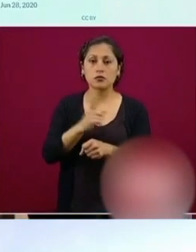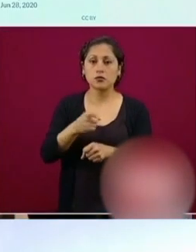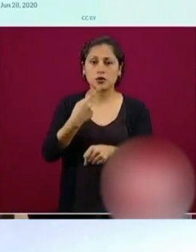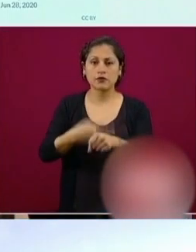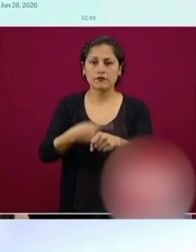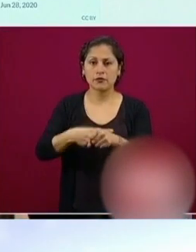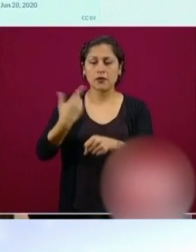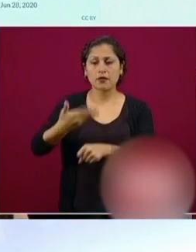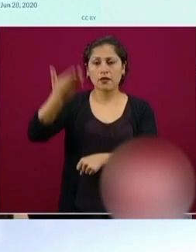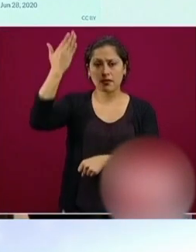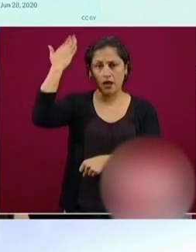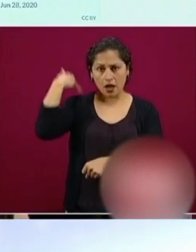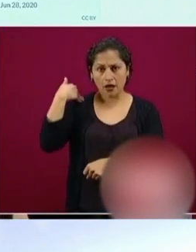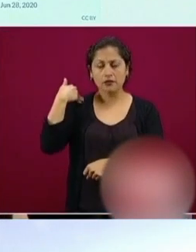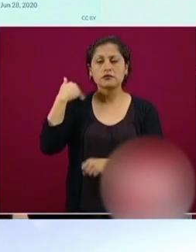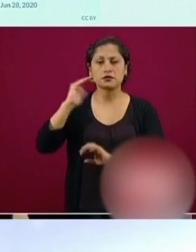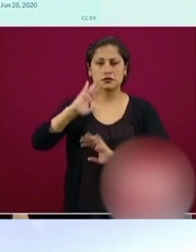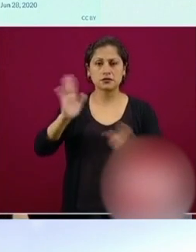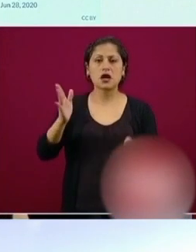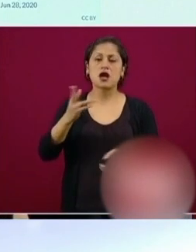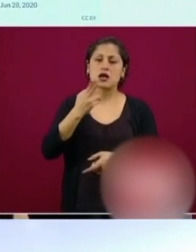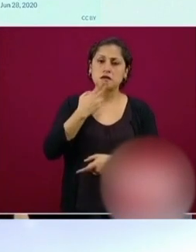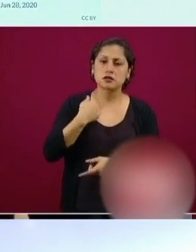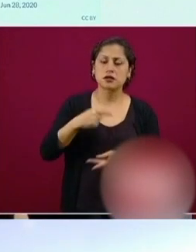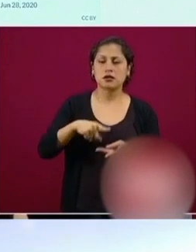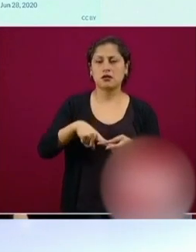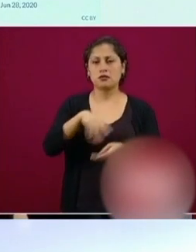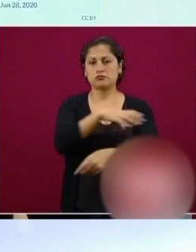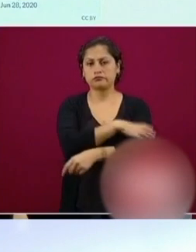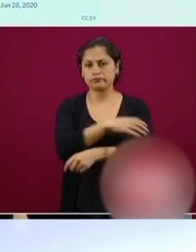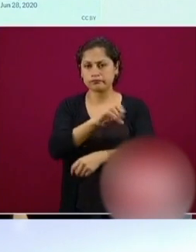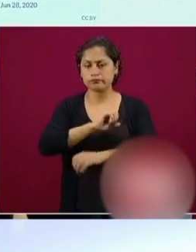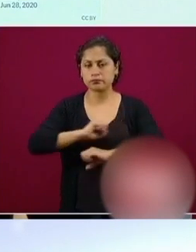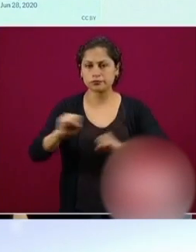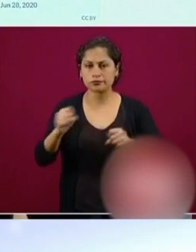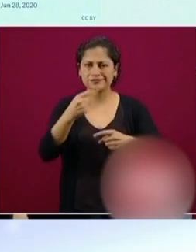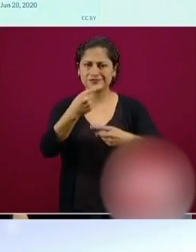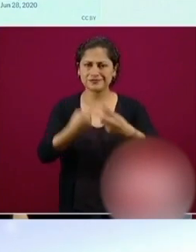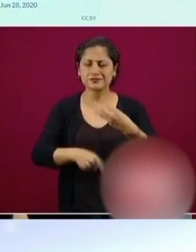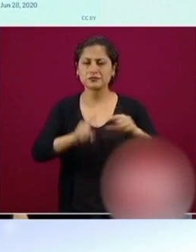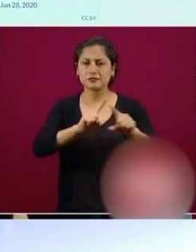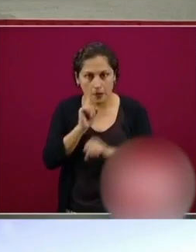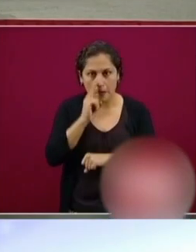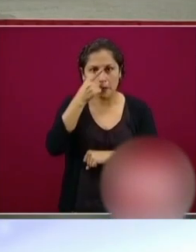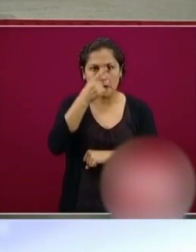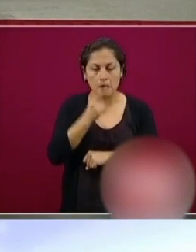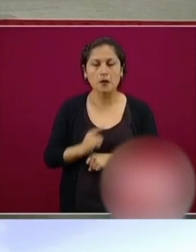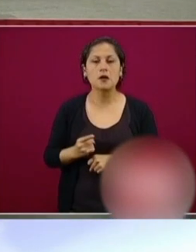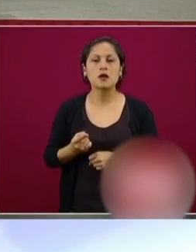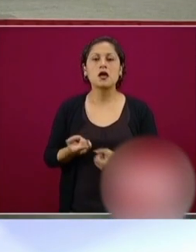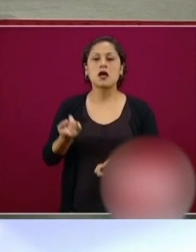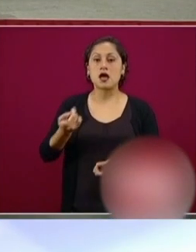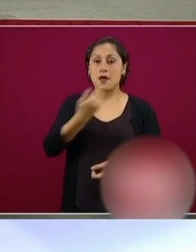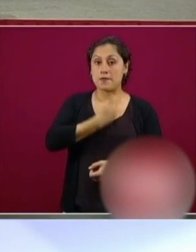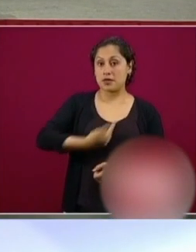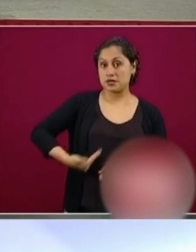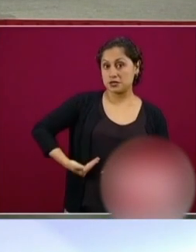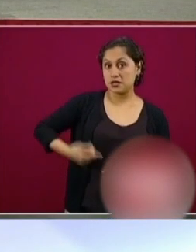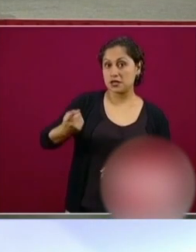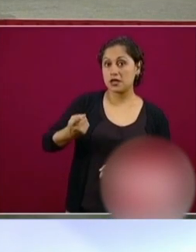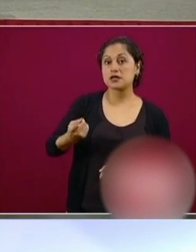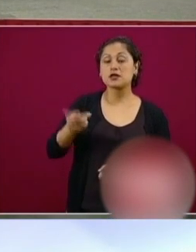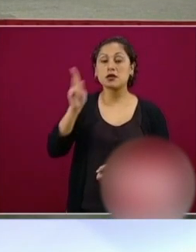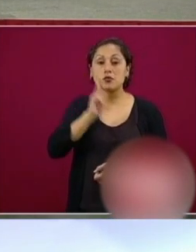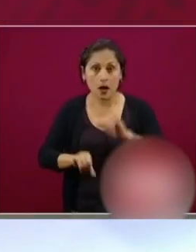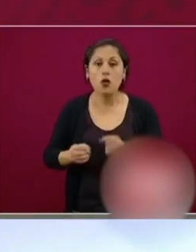obesidad, enfermedades crónicas que afectan gravemente a México como casi ningún otro país. Se refirió a las pruebas que se les